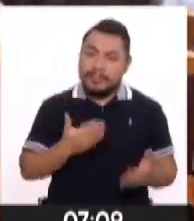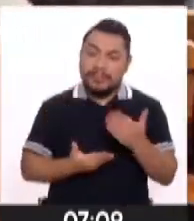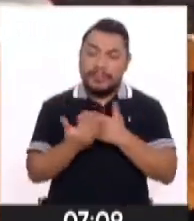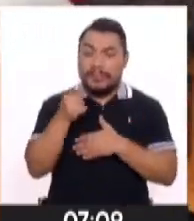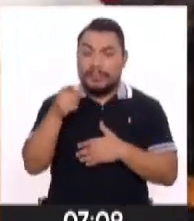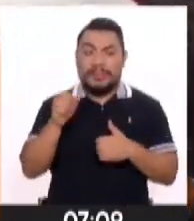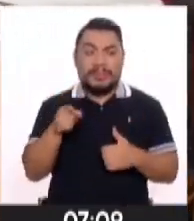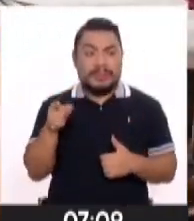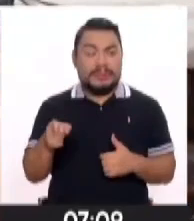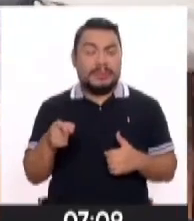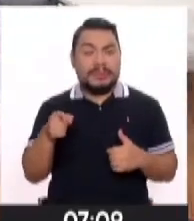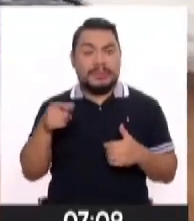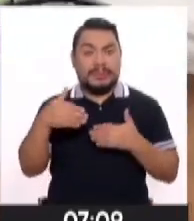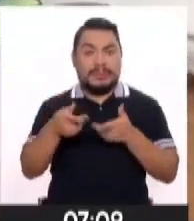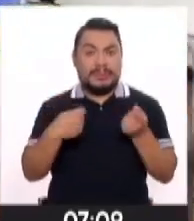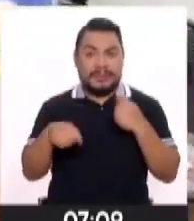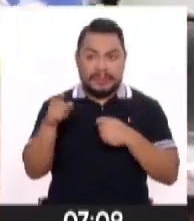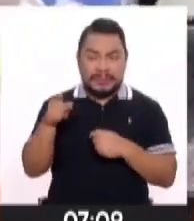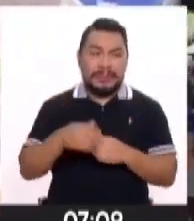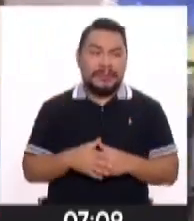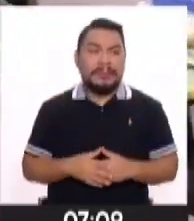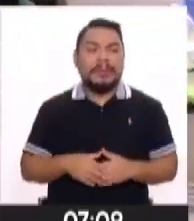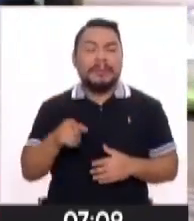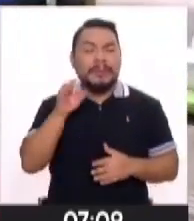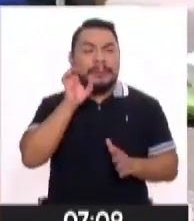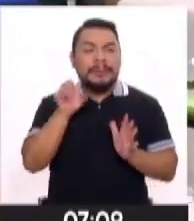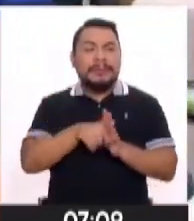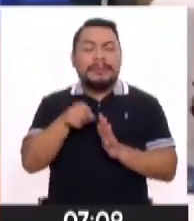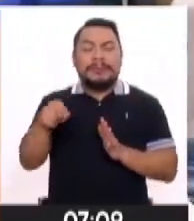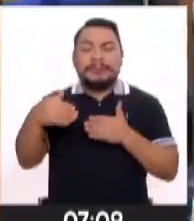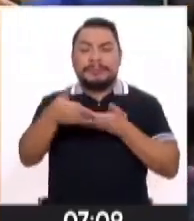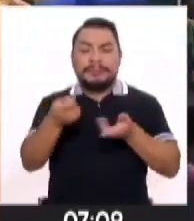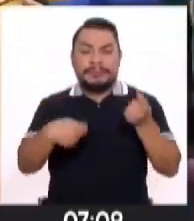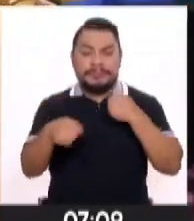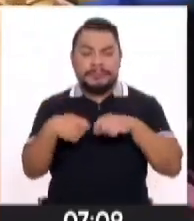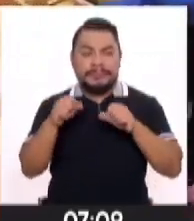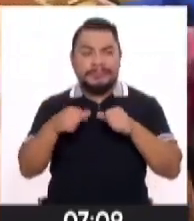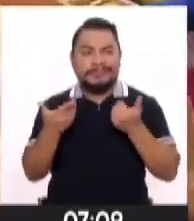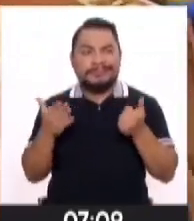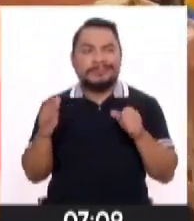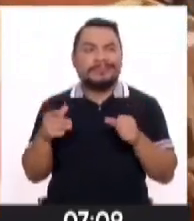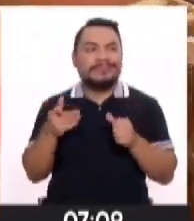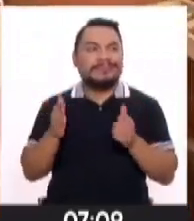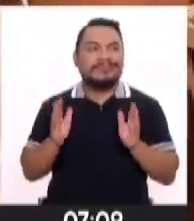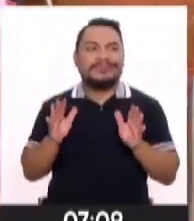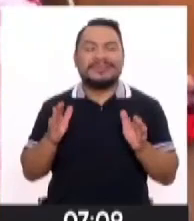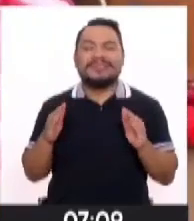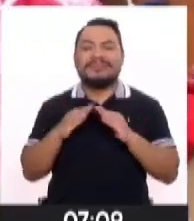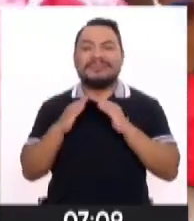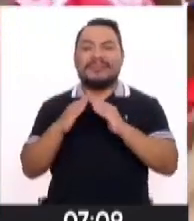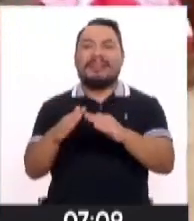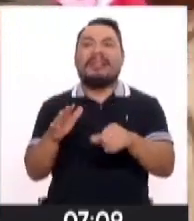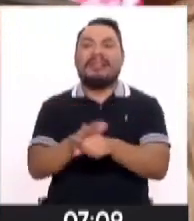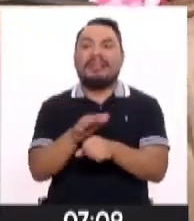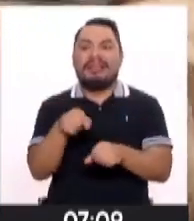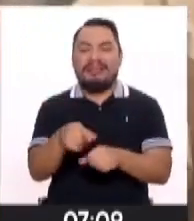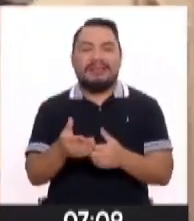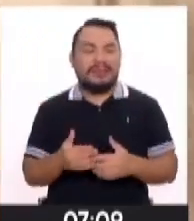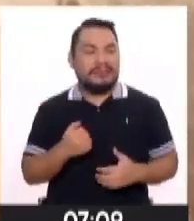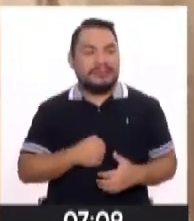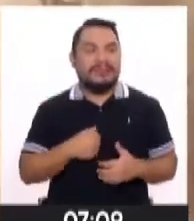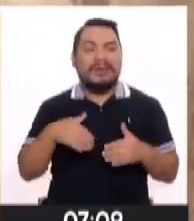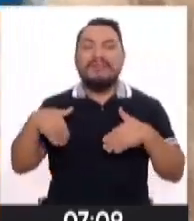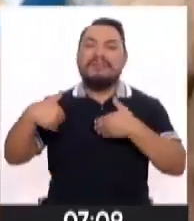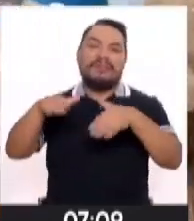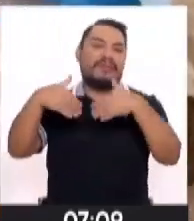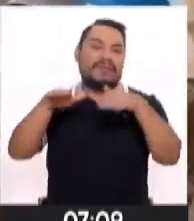Usted es de la tienda. Usted, por ejemplo, su negocio ha sido prácticamente ya invadido por los vecinos que lamentablemente fueron